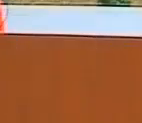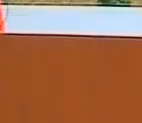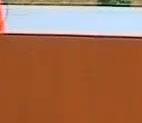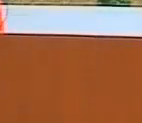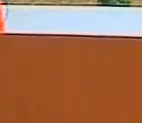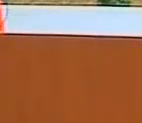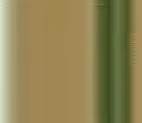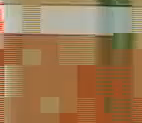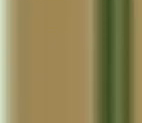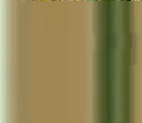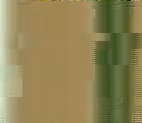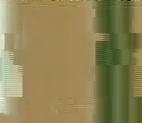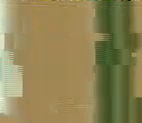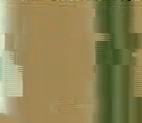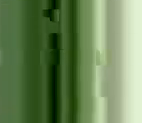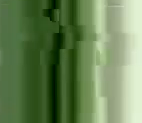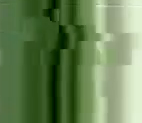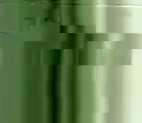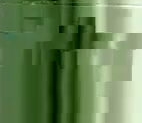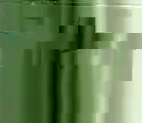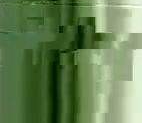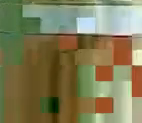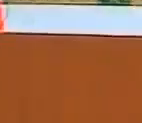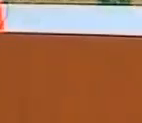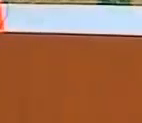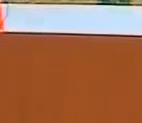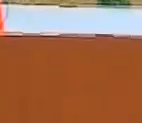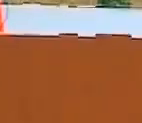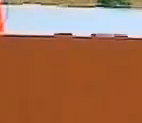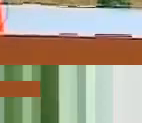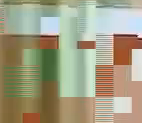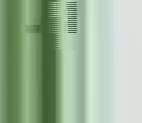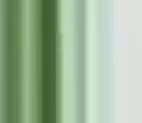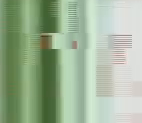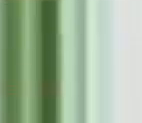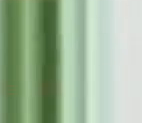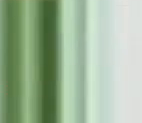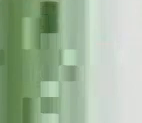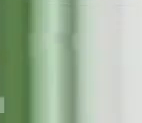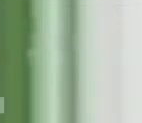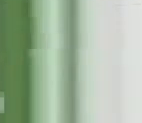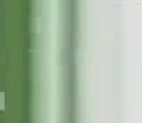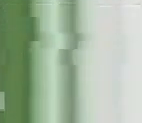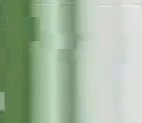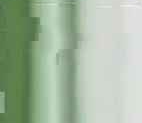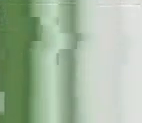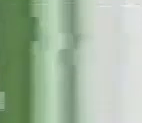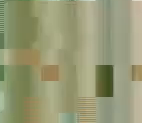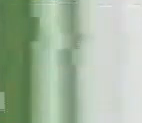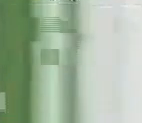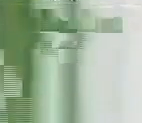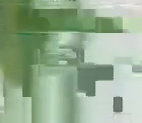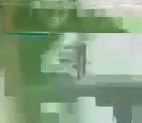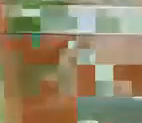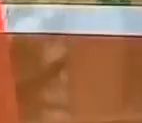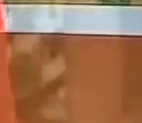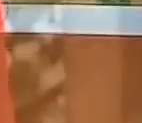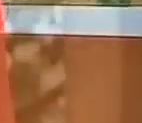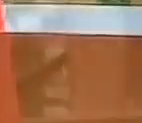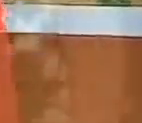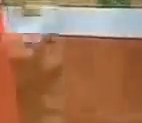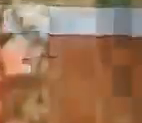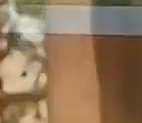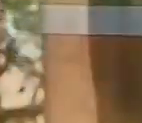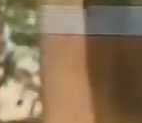le decimos al pueblo de Miranda y al mundo entero y a Francisco de Miranda que su bandera